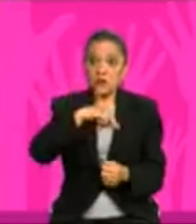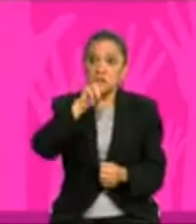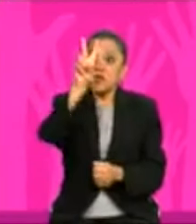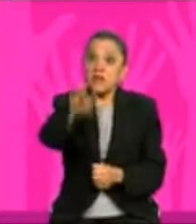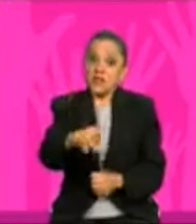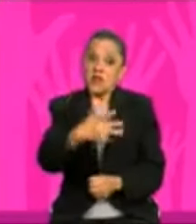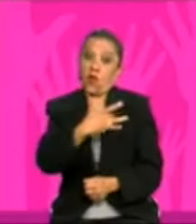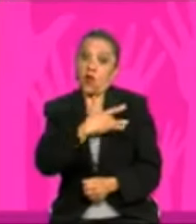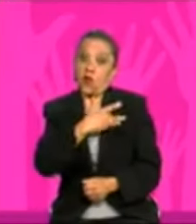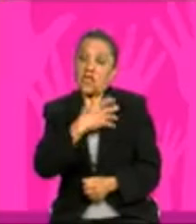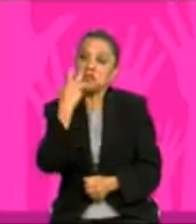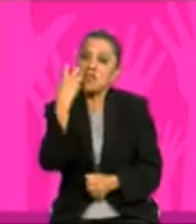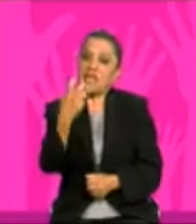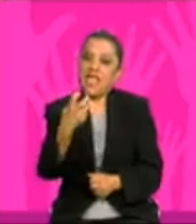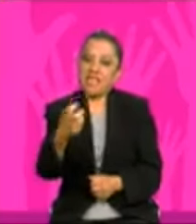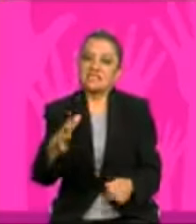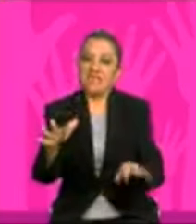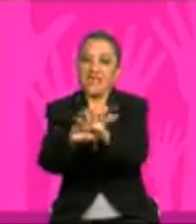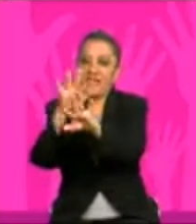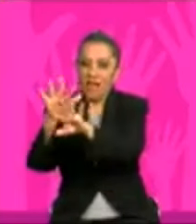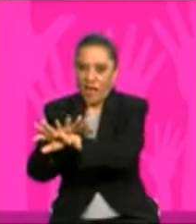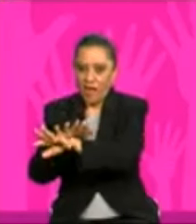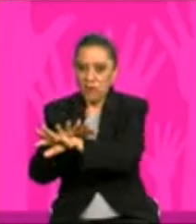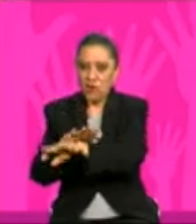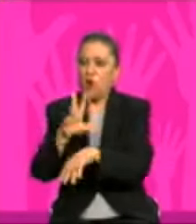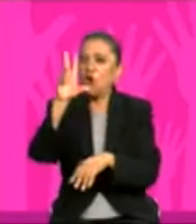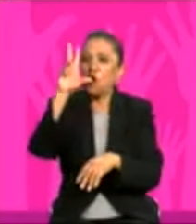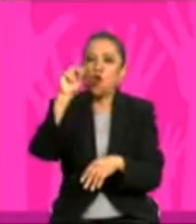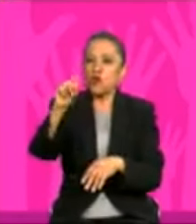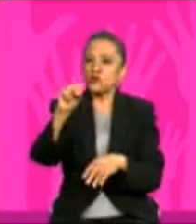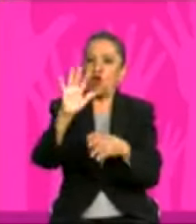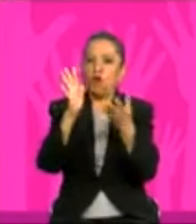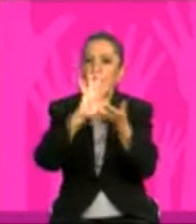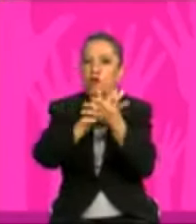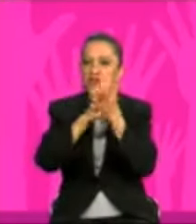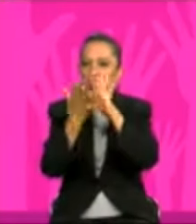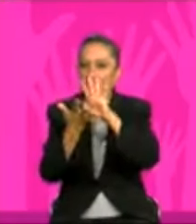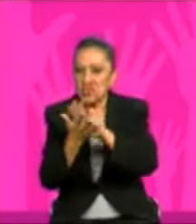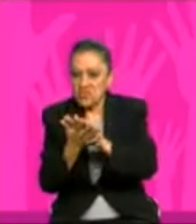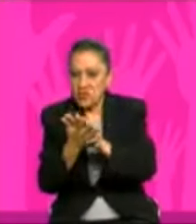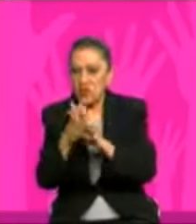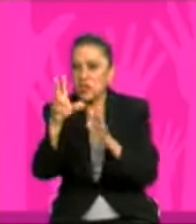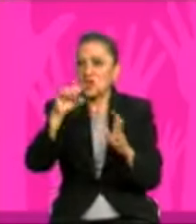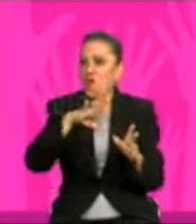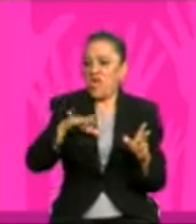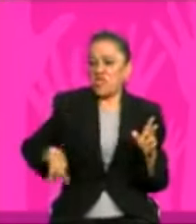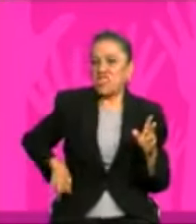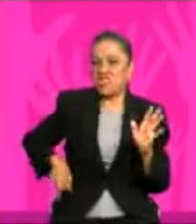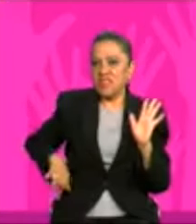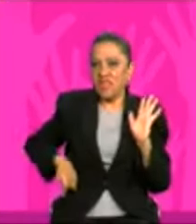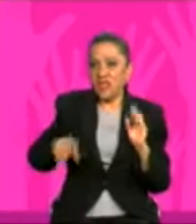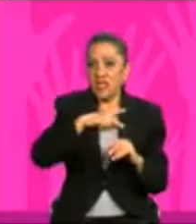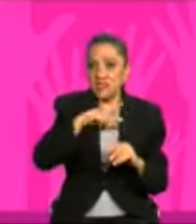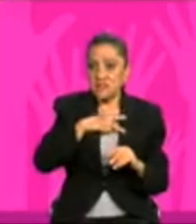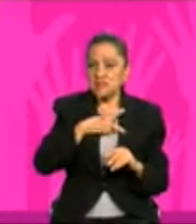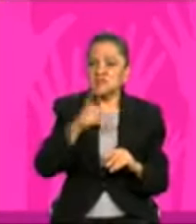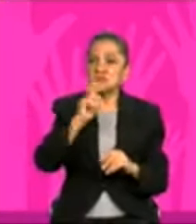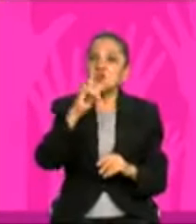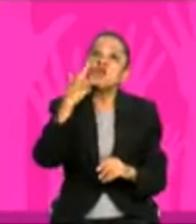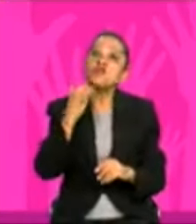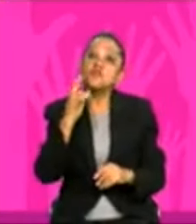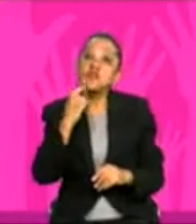corazón de esa transformación. No traiciono, no me mueve el interés personal, sino la lucha por